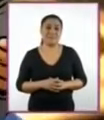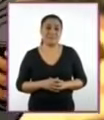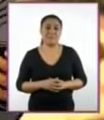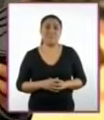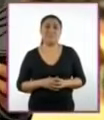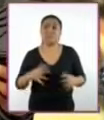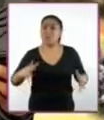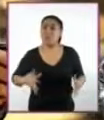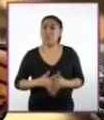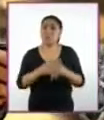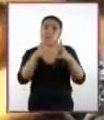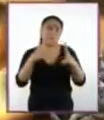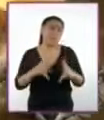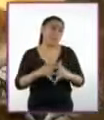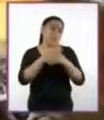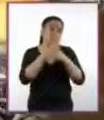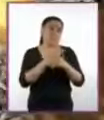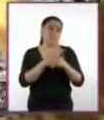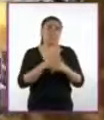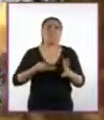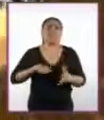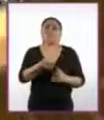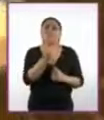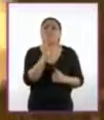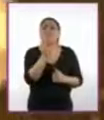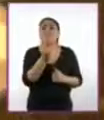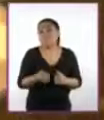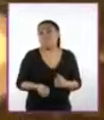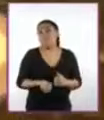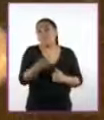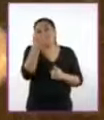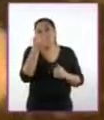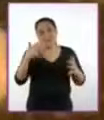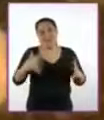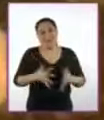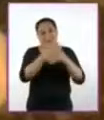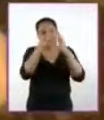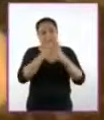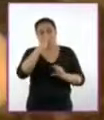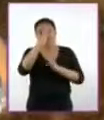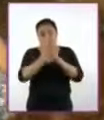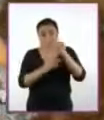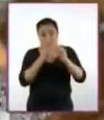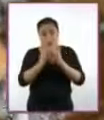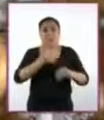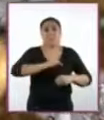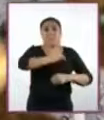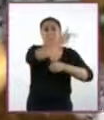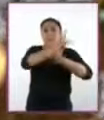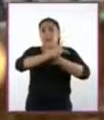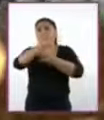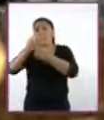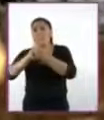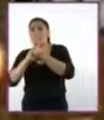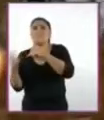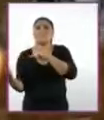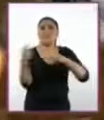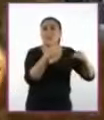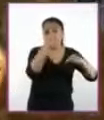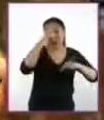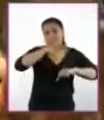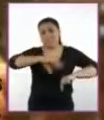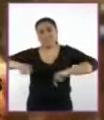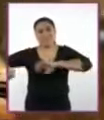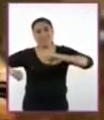La Gran Guerra, que posteriormente fue conocida como la Primera Guerra Mundial, enfrentó a las naciones con intereses